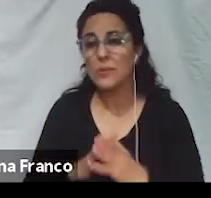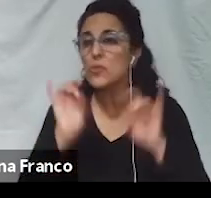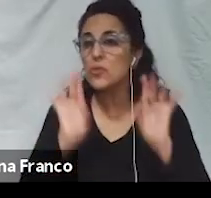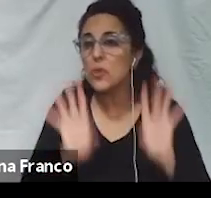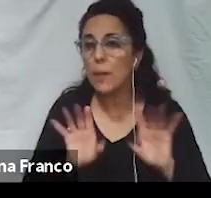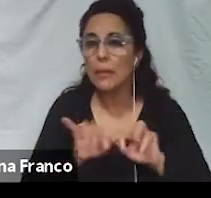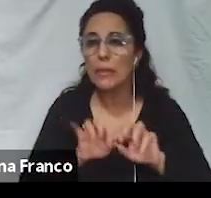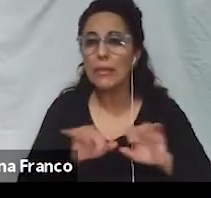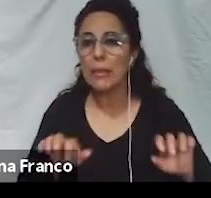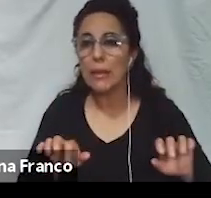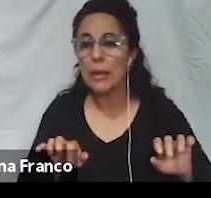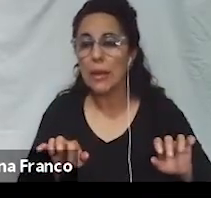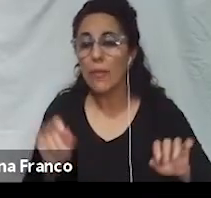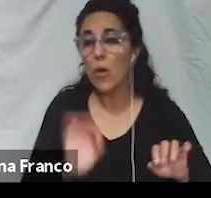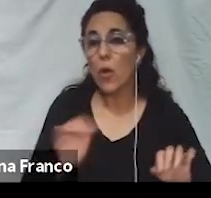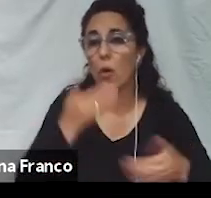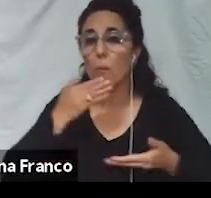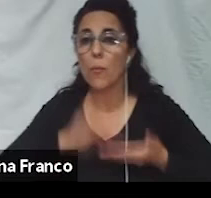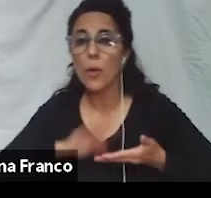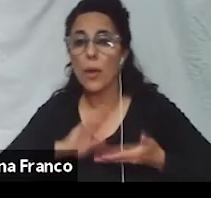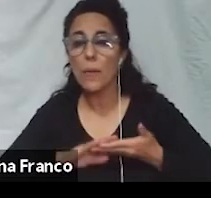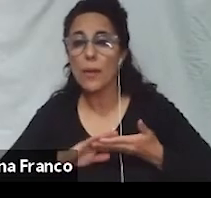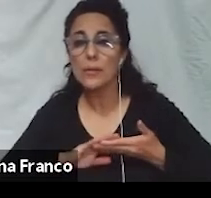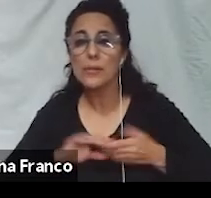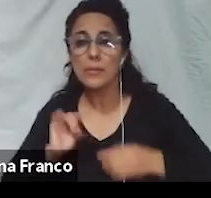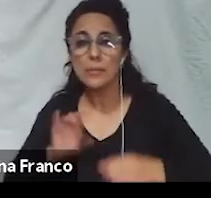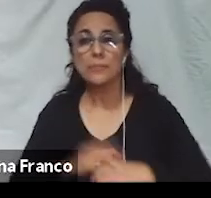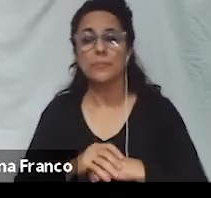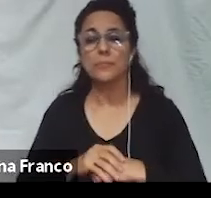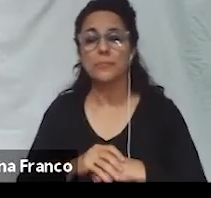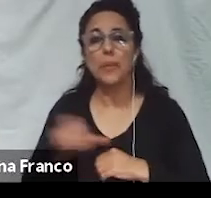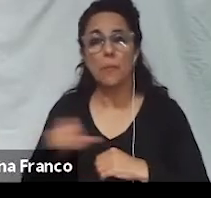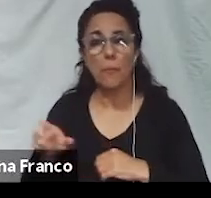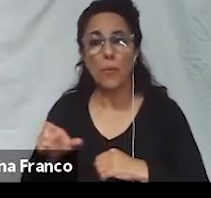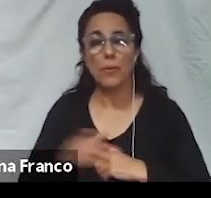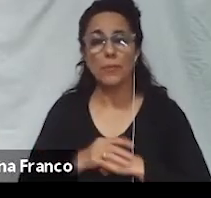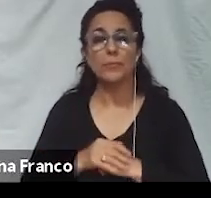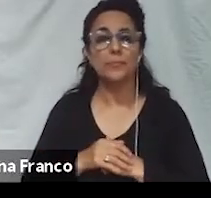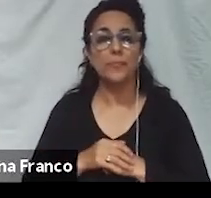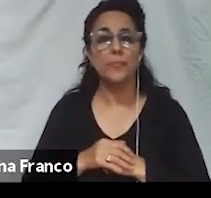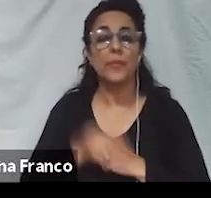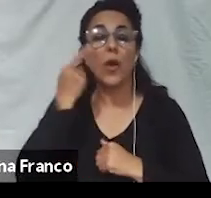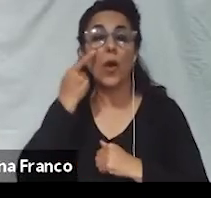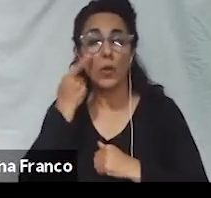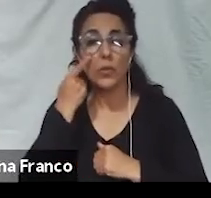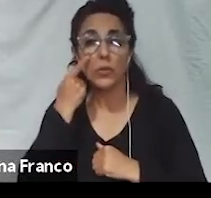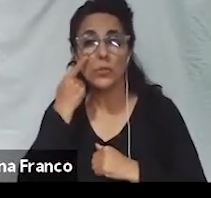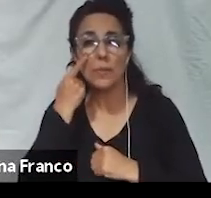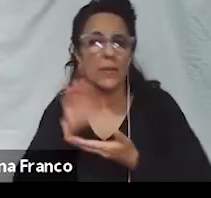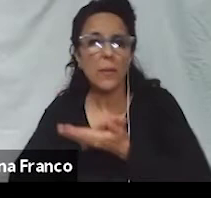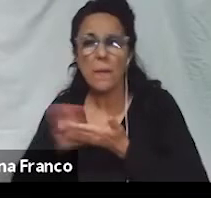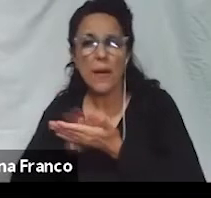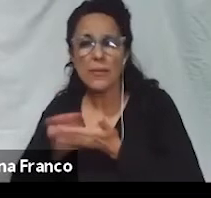pruebas solo con teclado, o también hacer pruebas exclusivas para móvil. Bueno, y también tener